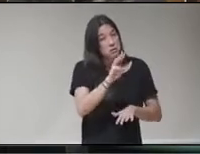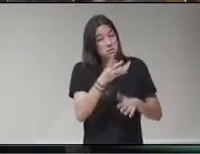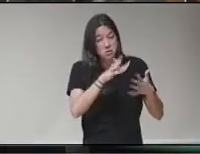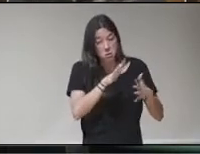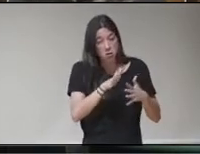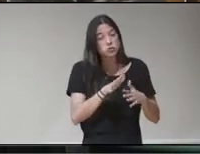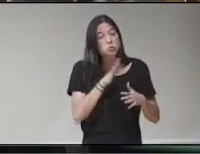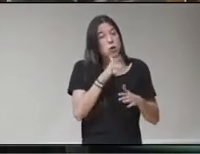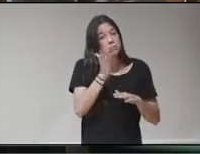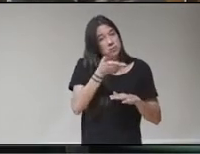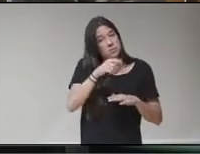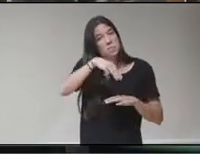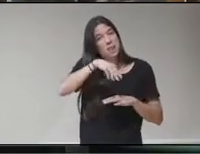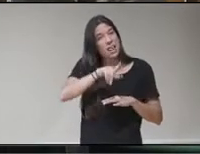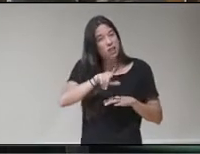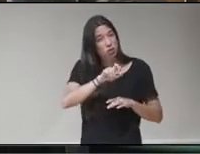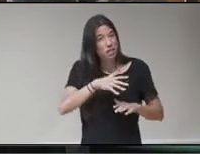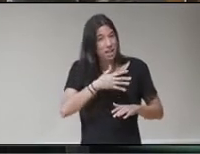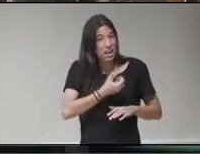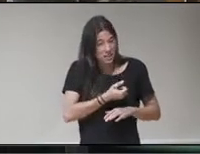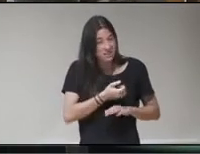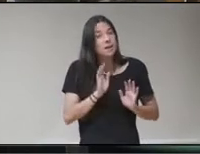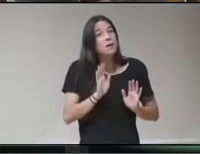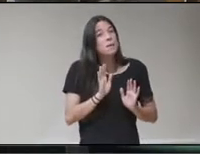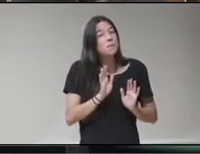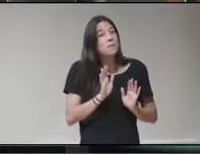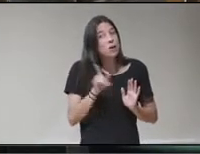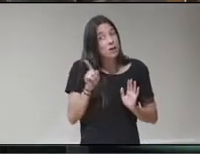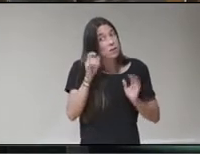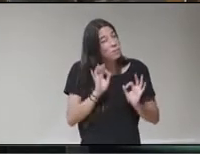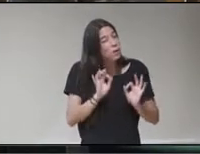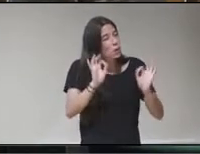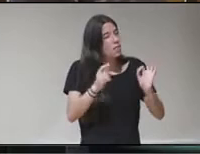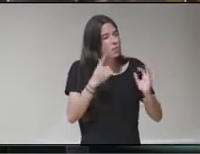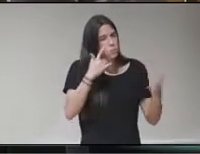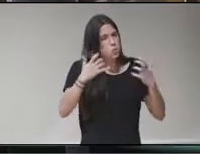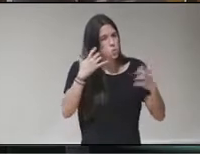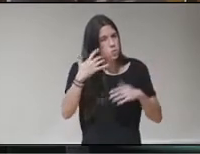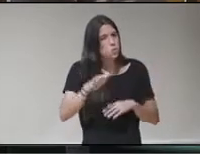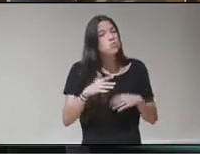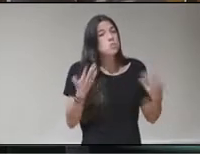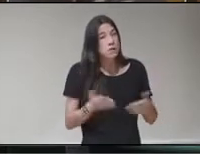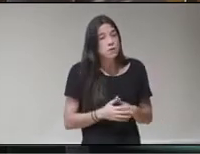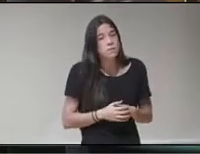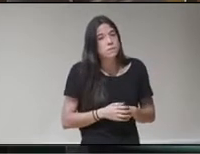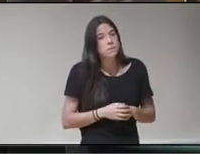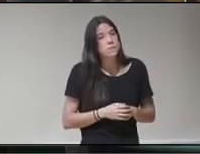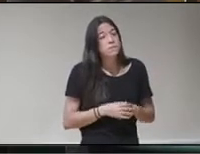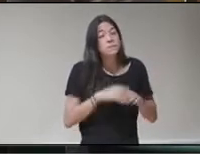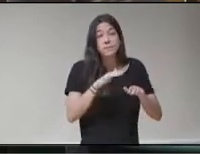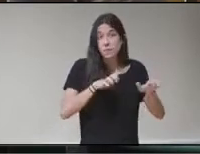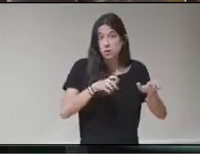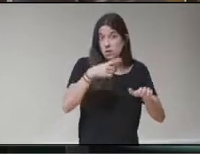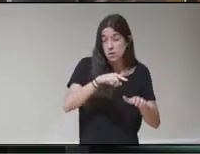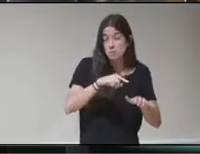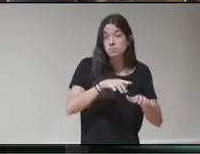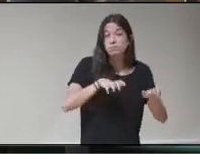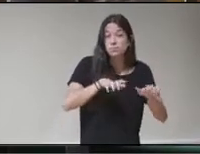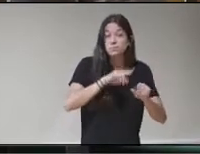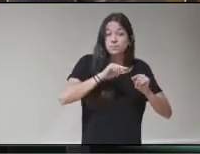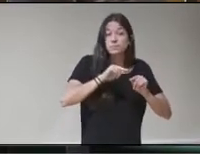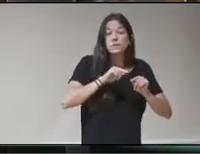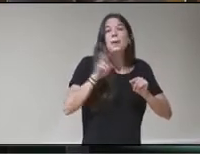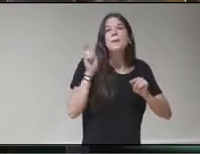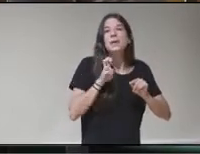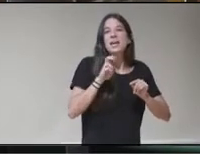por mililitro de leche, pero aquí tenemos otra peculiaridad llamativísima, que es la siguiente. Muchos de ellos proceden del ambiente